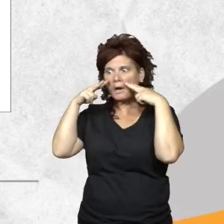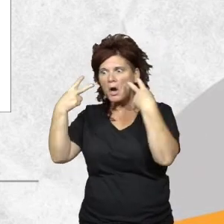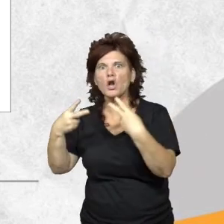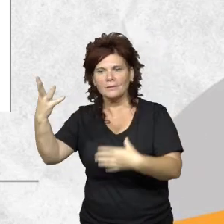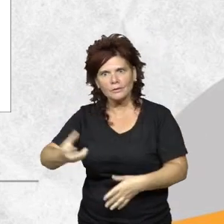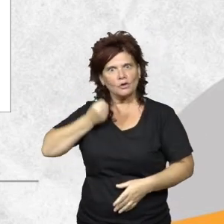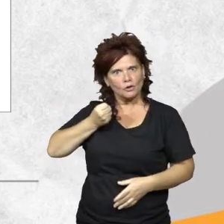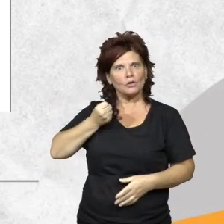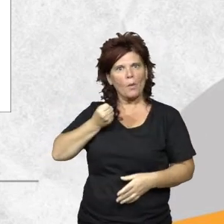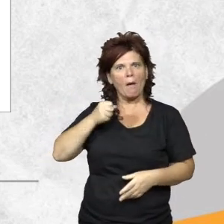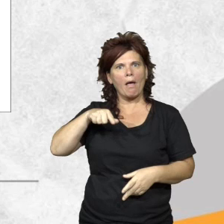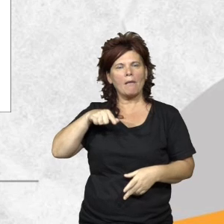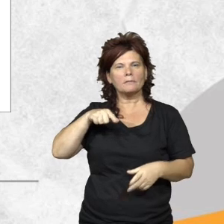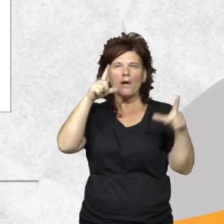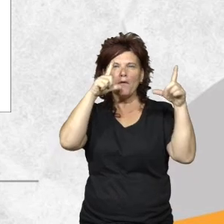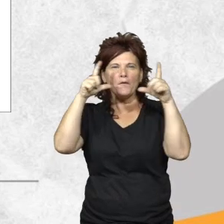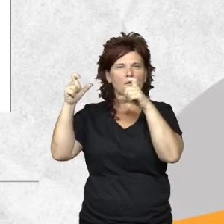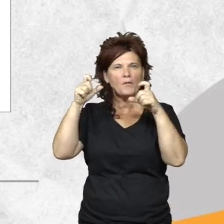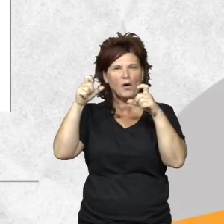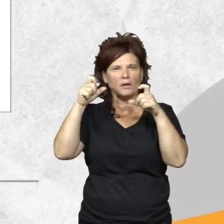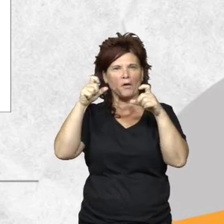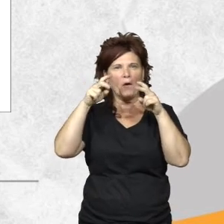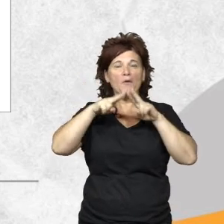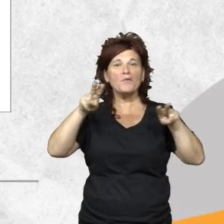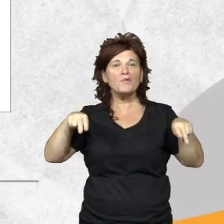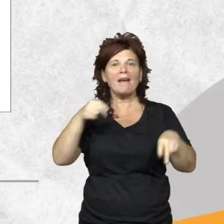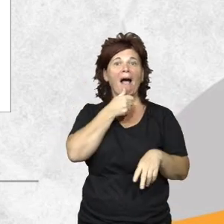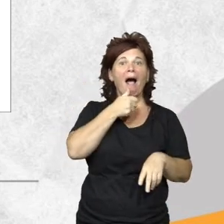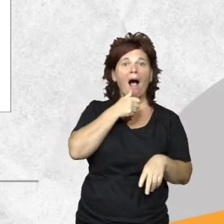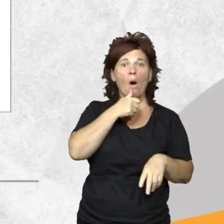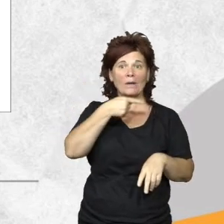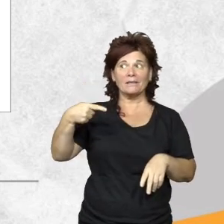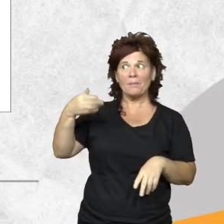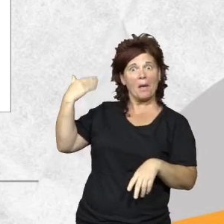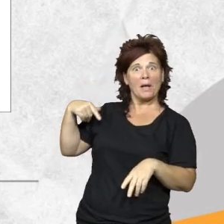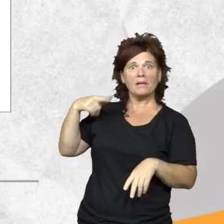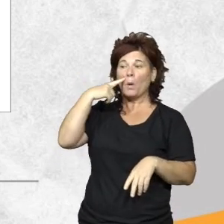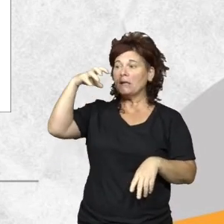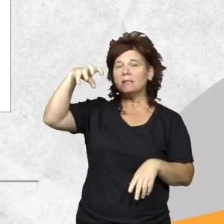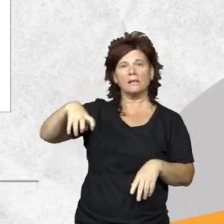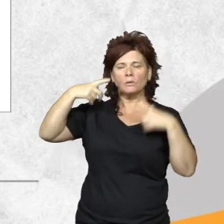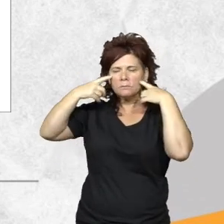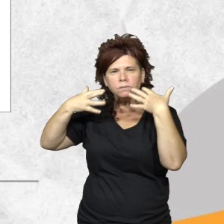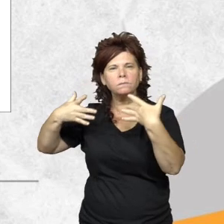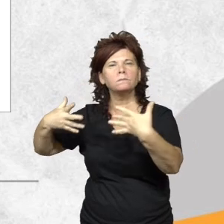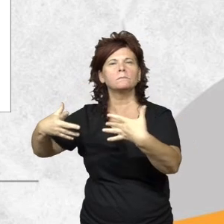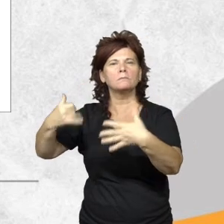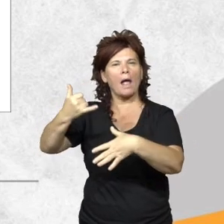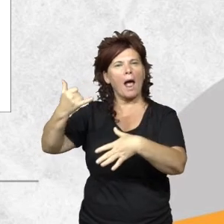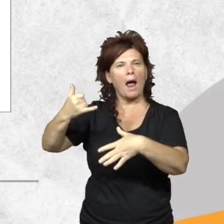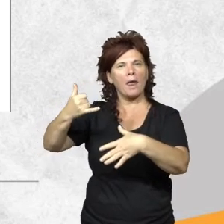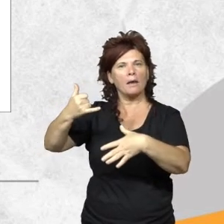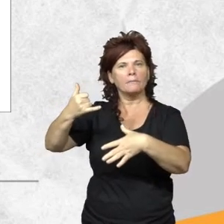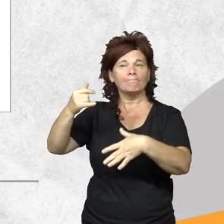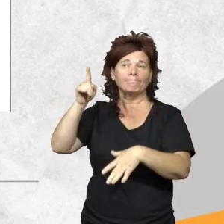apropiar. Y esta foto es de la Feria del Agua que se hizo la semana pasada, donde un instituto de investigación que tenemos